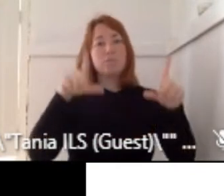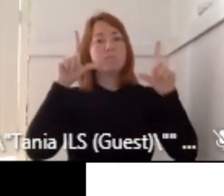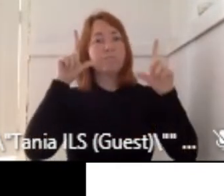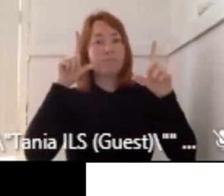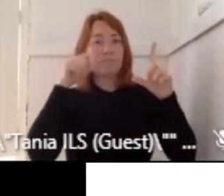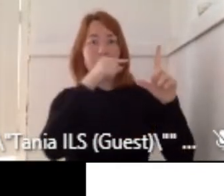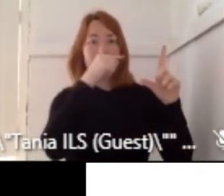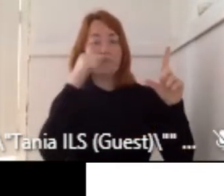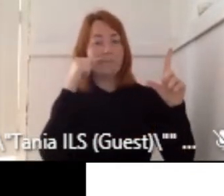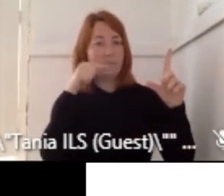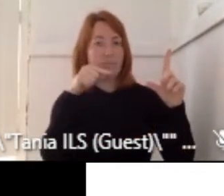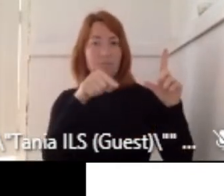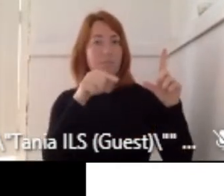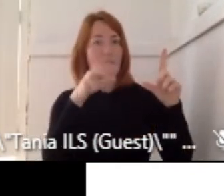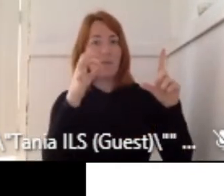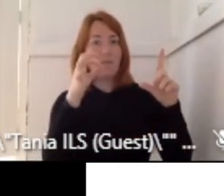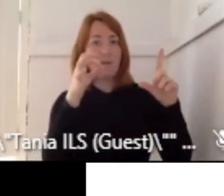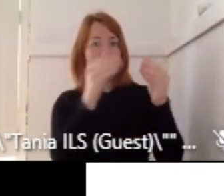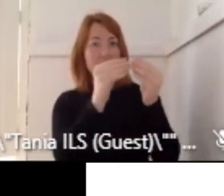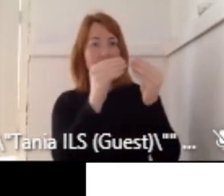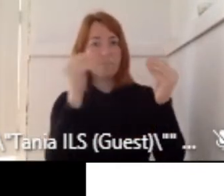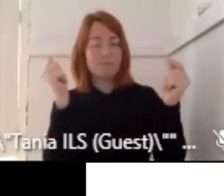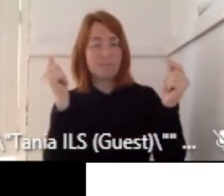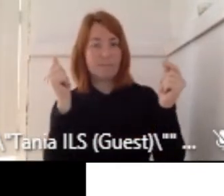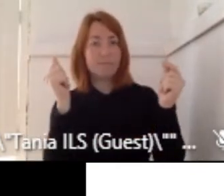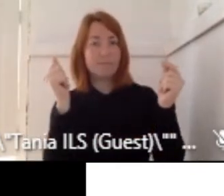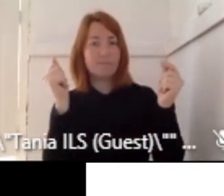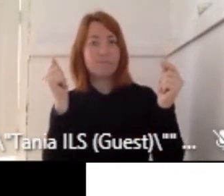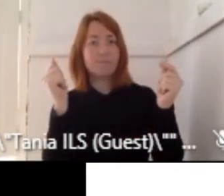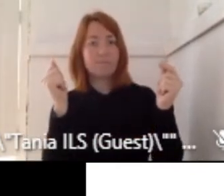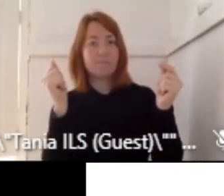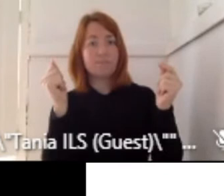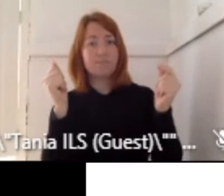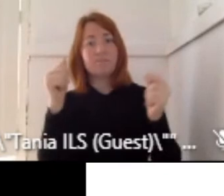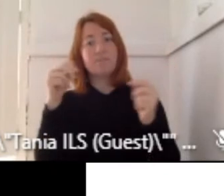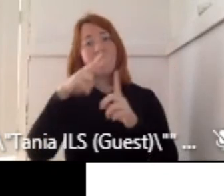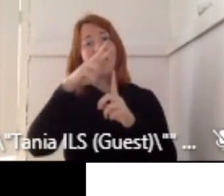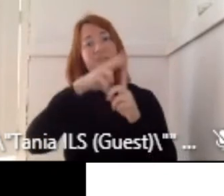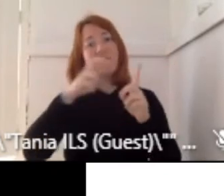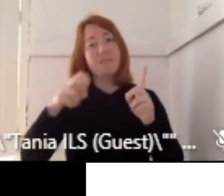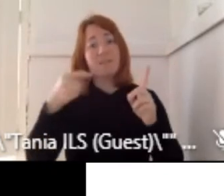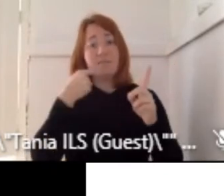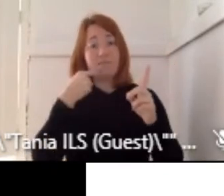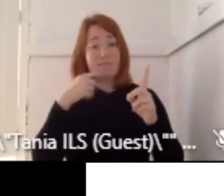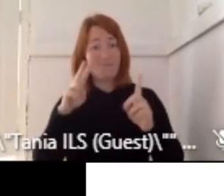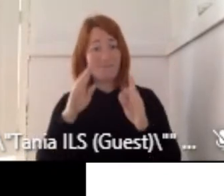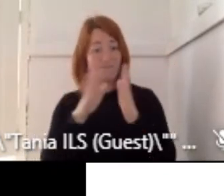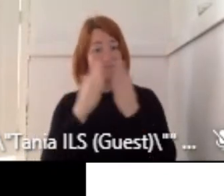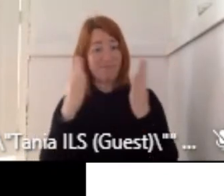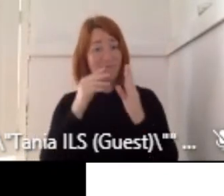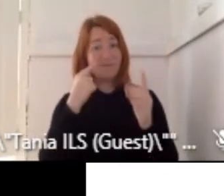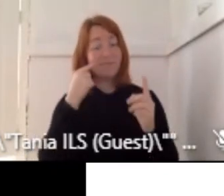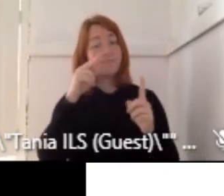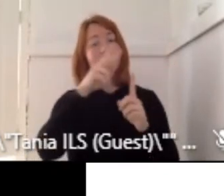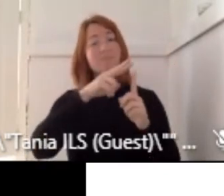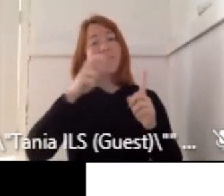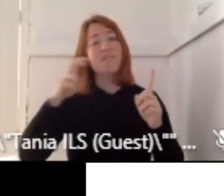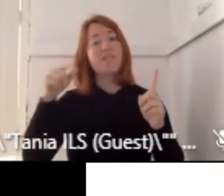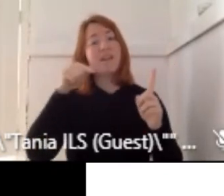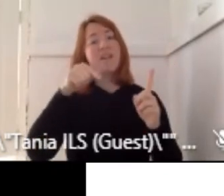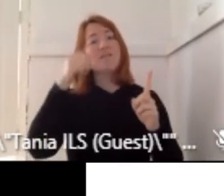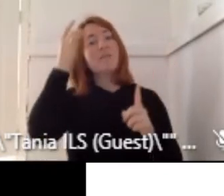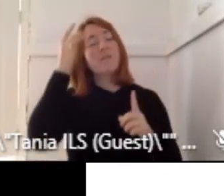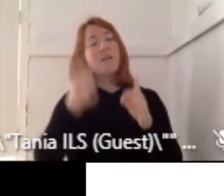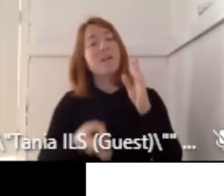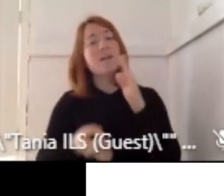muestra, por ejemplo, esta noticia. La física ha sido inventada y construida por hombres. El polémico comentario machista por el que suspendieron a un